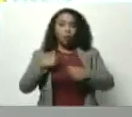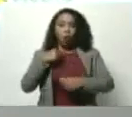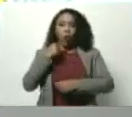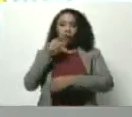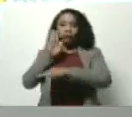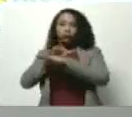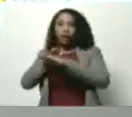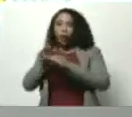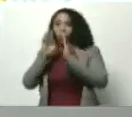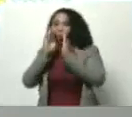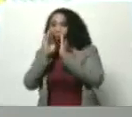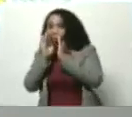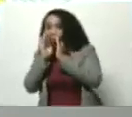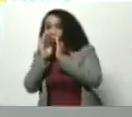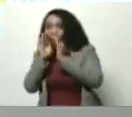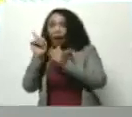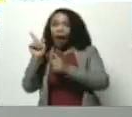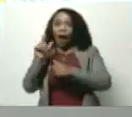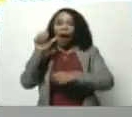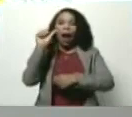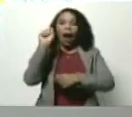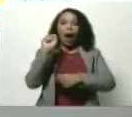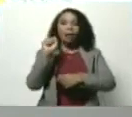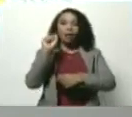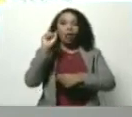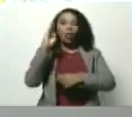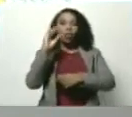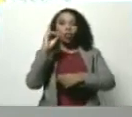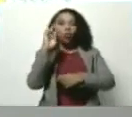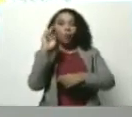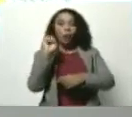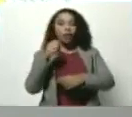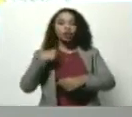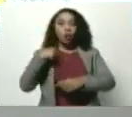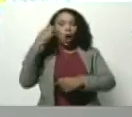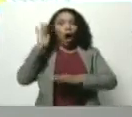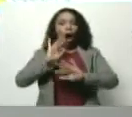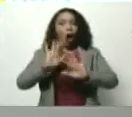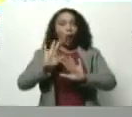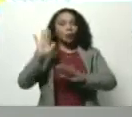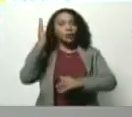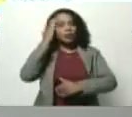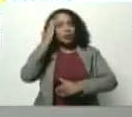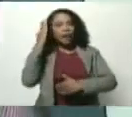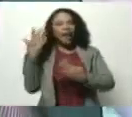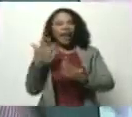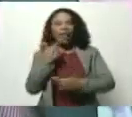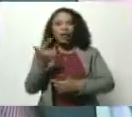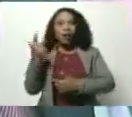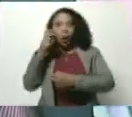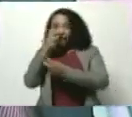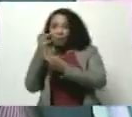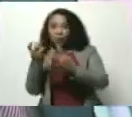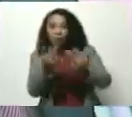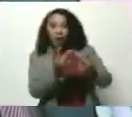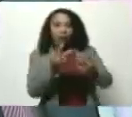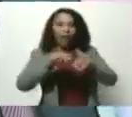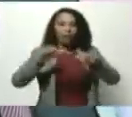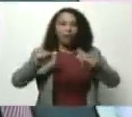susurré simón bueno ahora sé qué quiso decir último cuando me dio la bienvenida a la tierra de los héroes